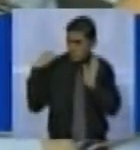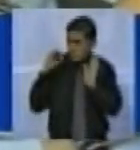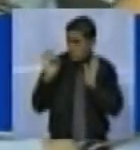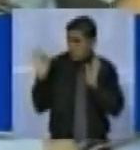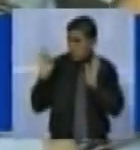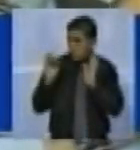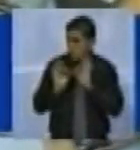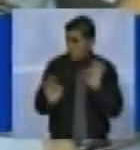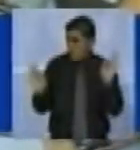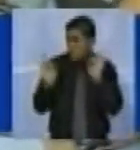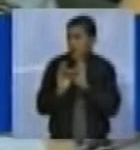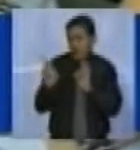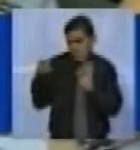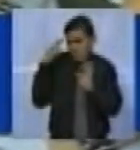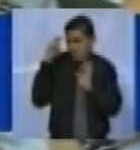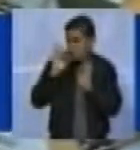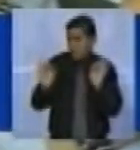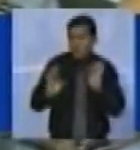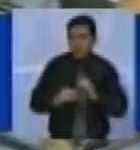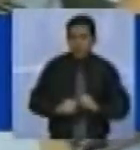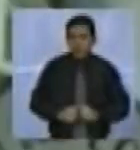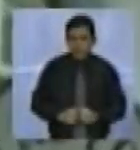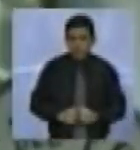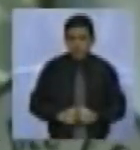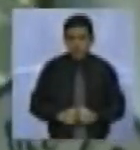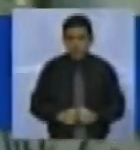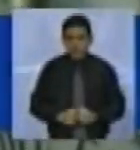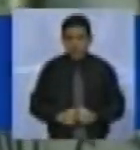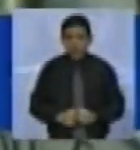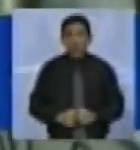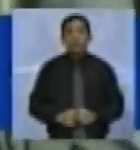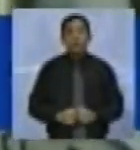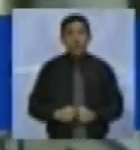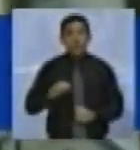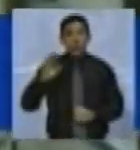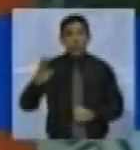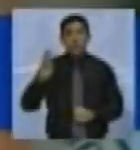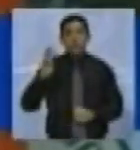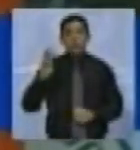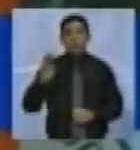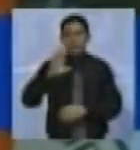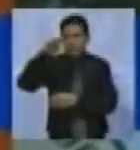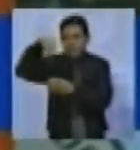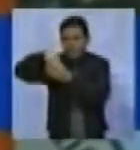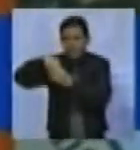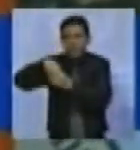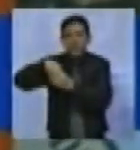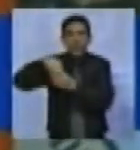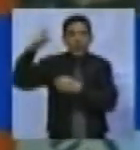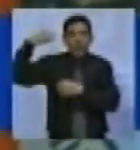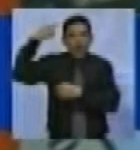elementales, que son de sentido común. Por lo demás, el fundador de Wikileaks se encuentra en la Embajada de Ecuador